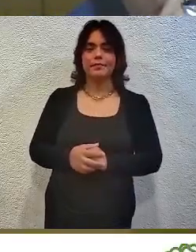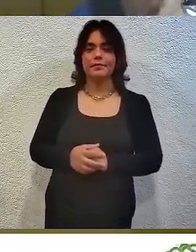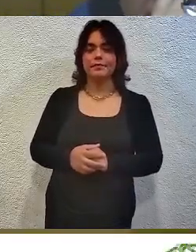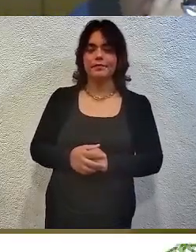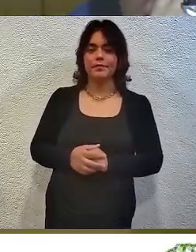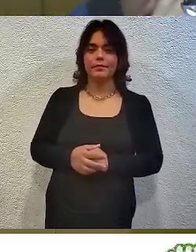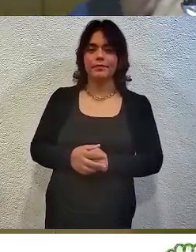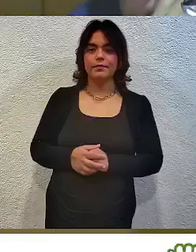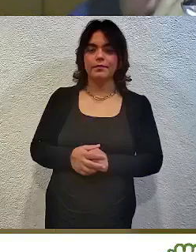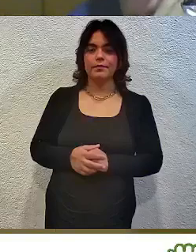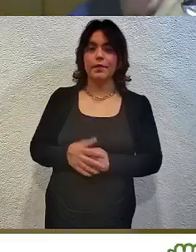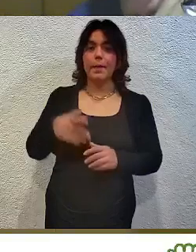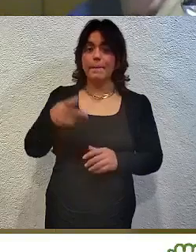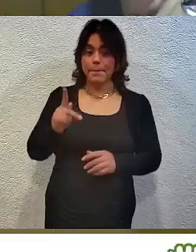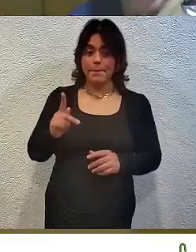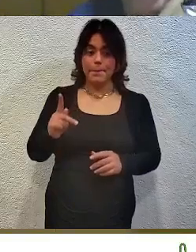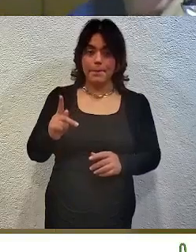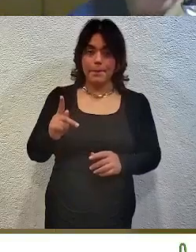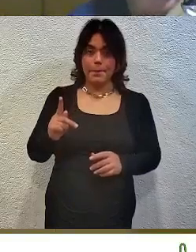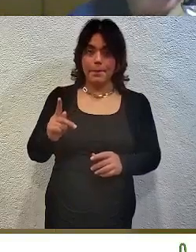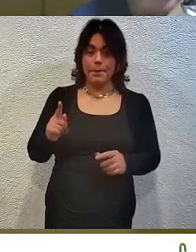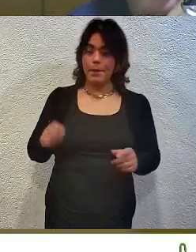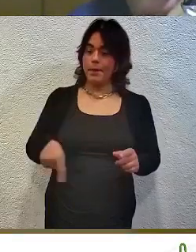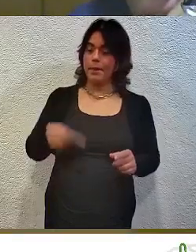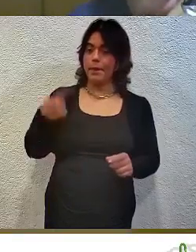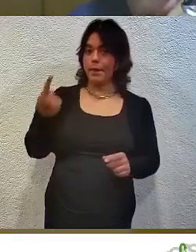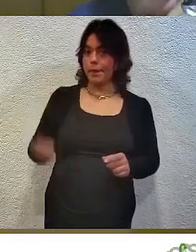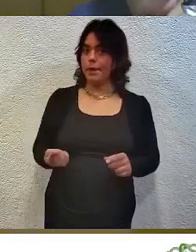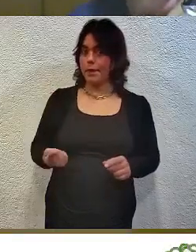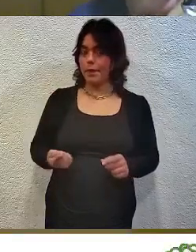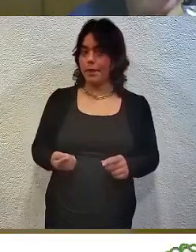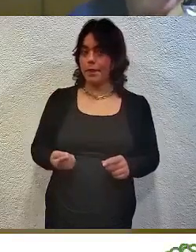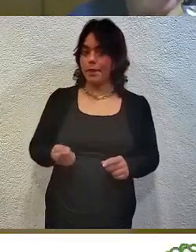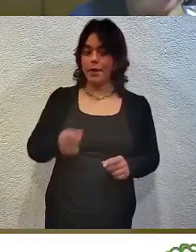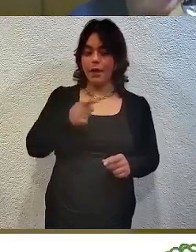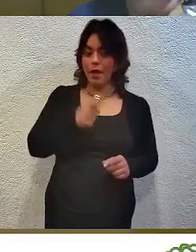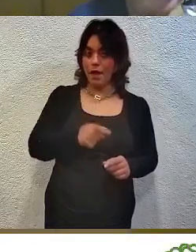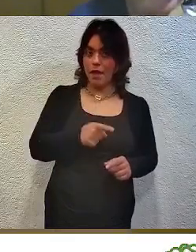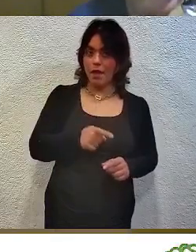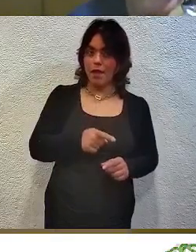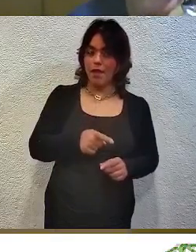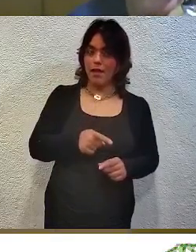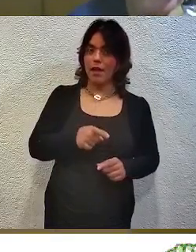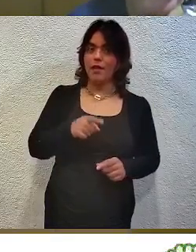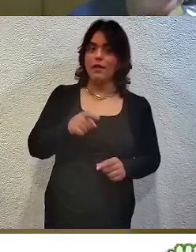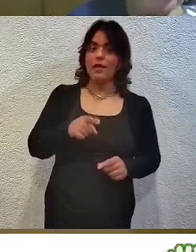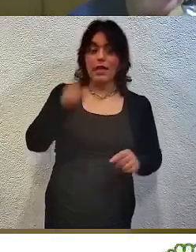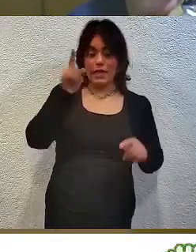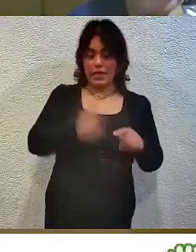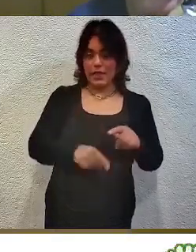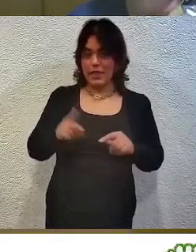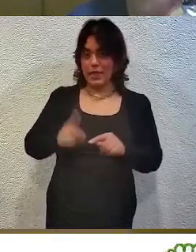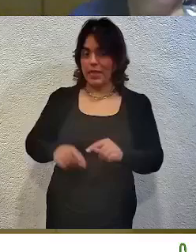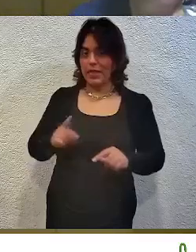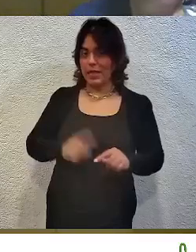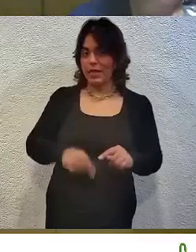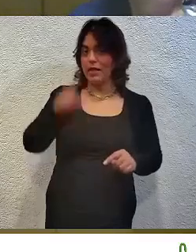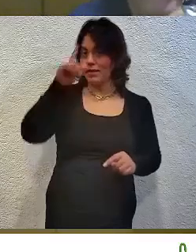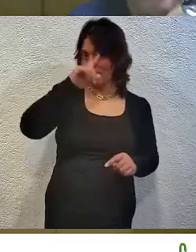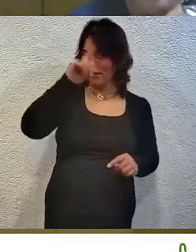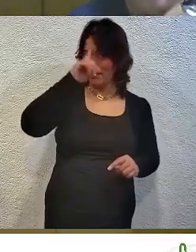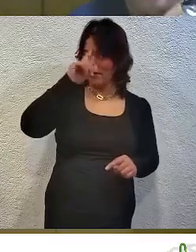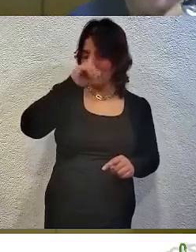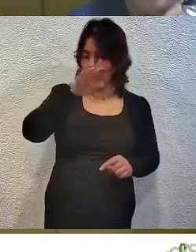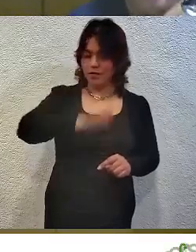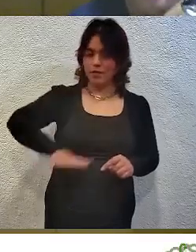no puede meterse a cuestiones que impliquen suspender o remover a los consejos distritales. Eso ya ha